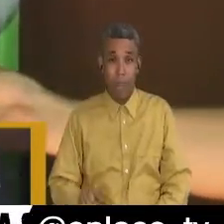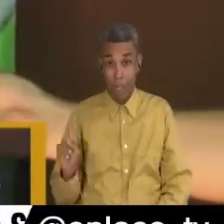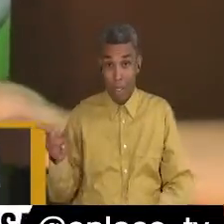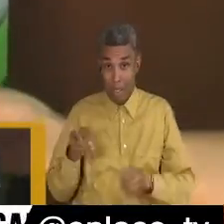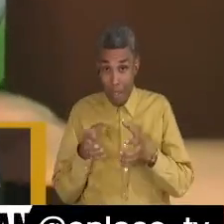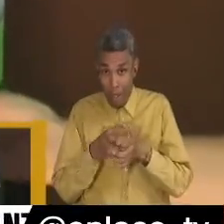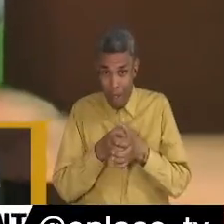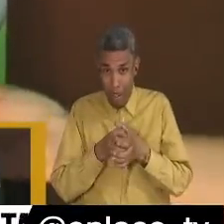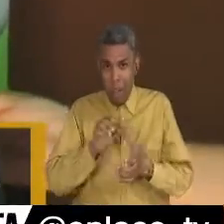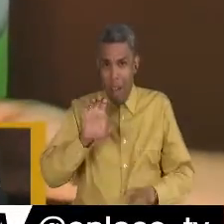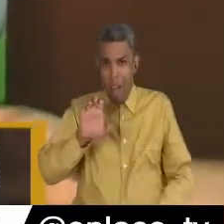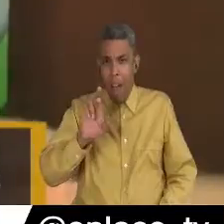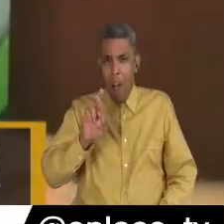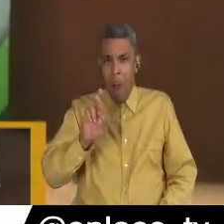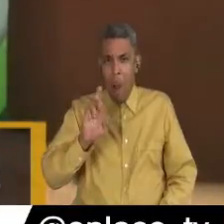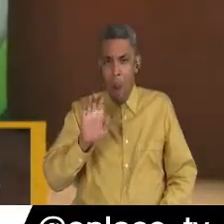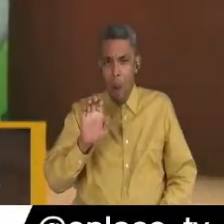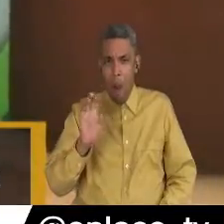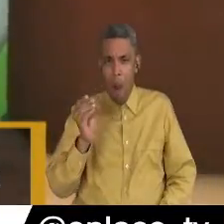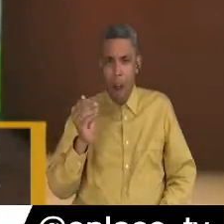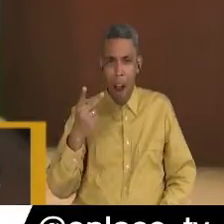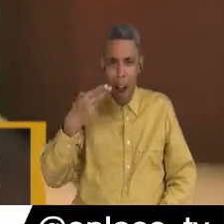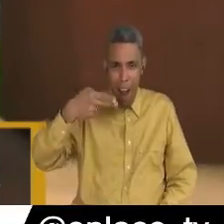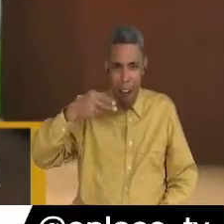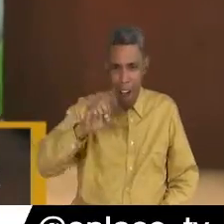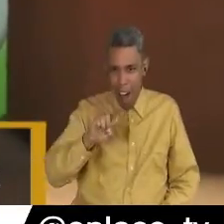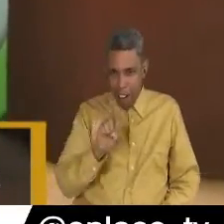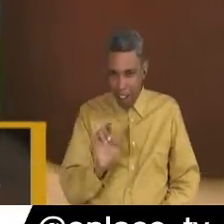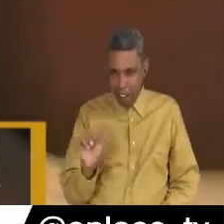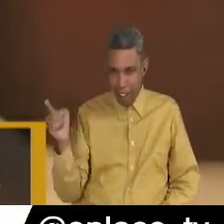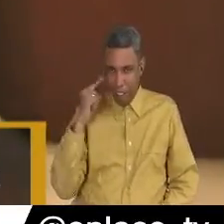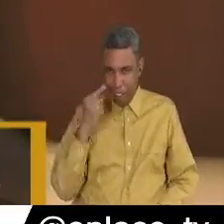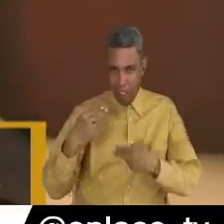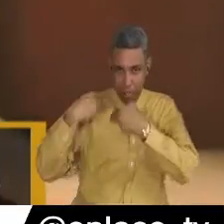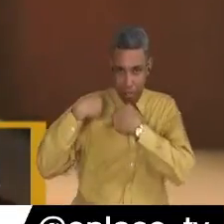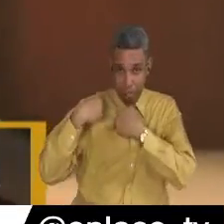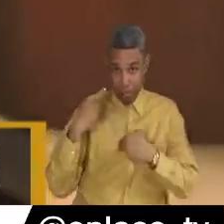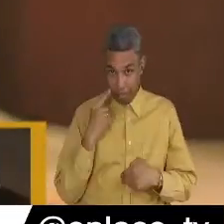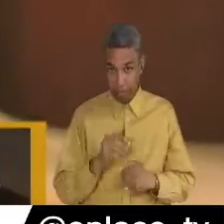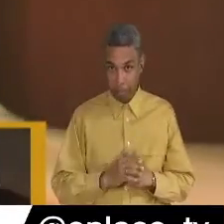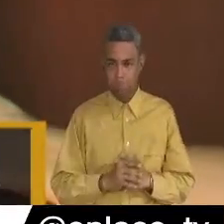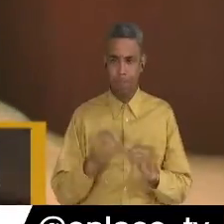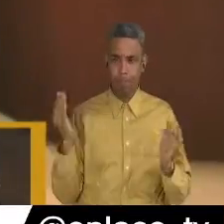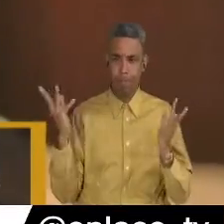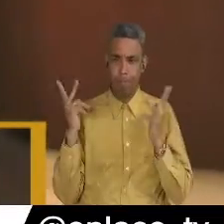por información que nos llega de la comunidad del sur de Bolívar, acaban de informar que fue